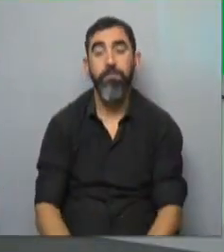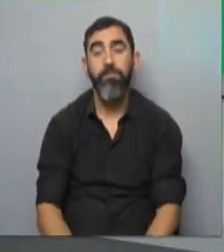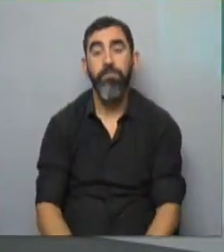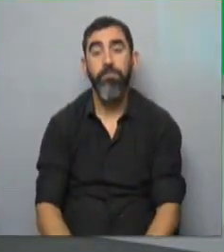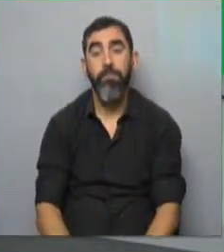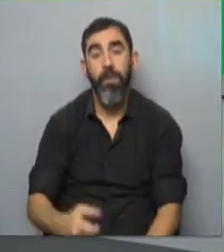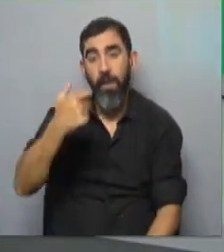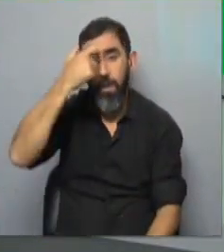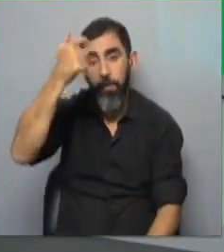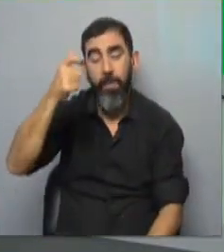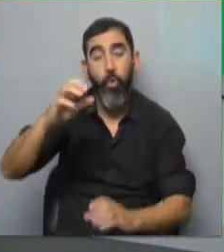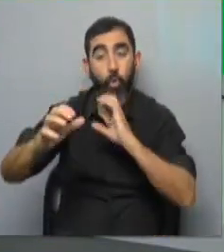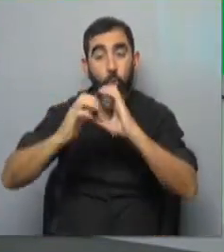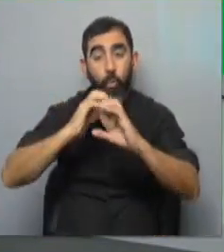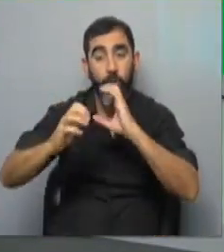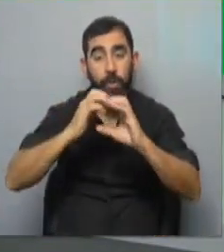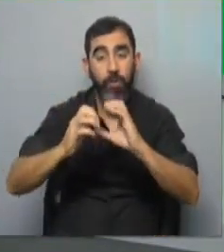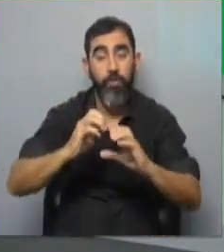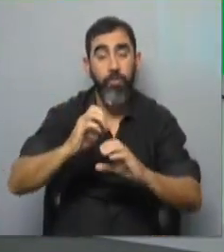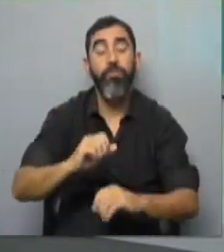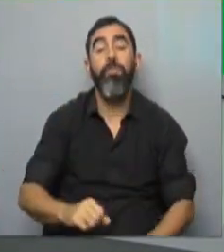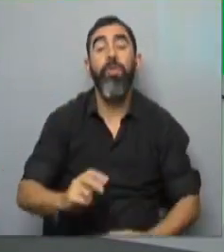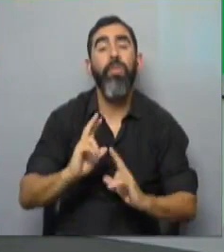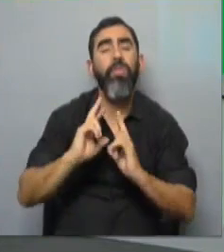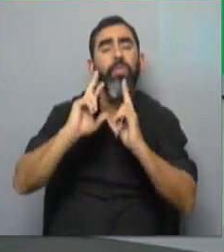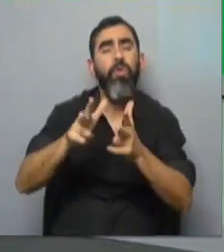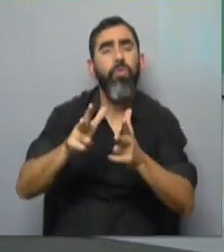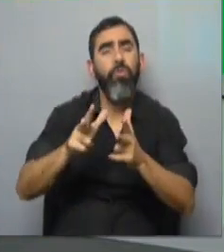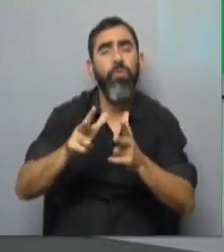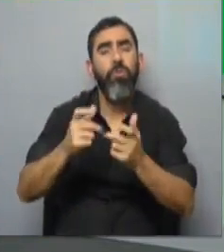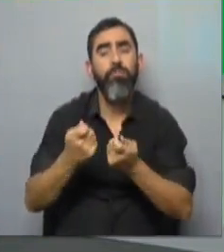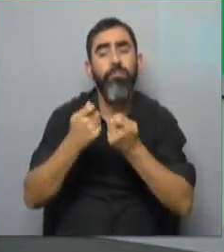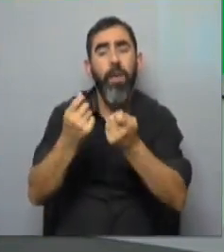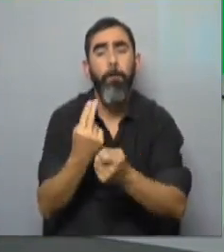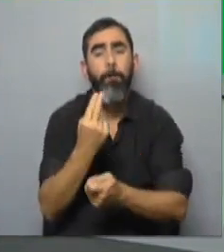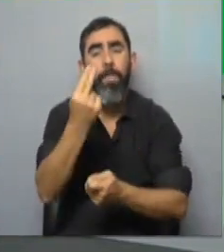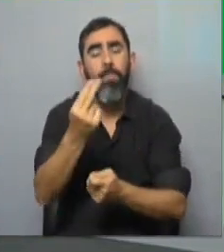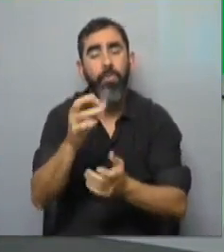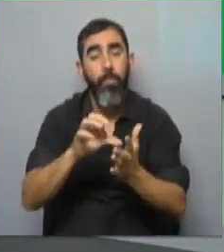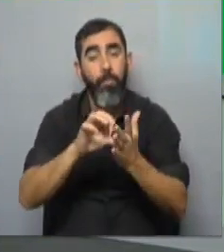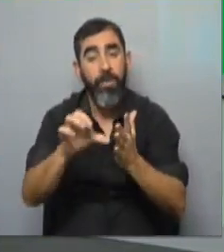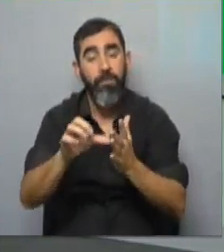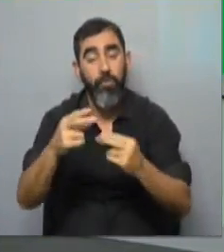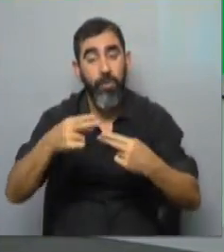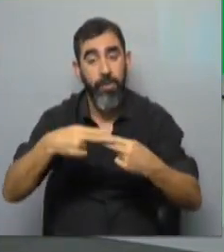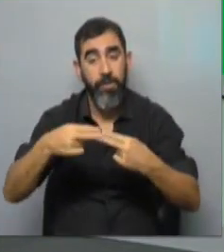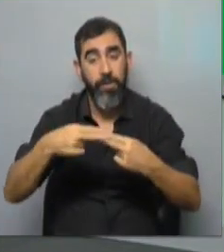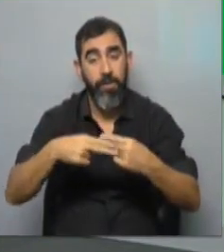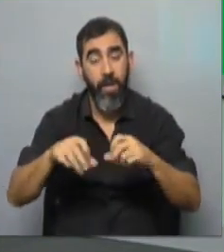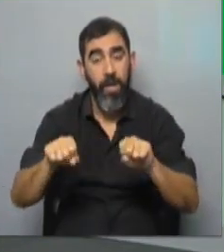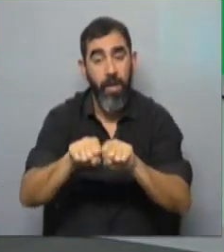El experto en medios de comunicación Gabriel Caplún aseguró que la cesión de las licencias para brindar servicios de Internet a